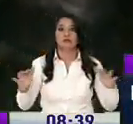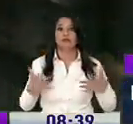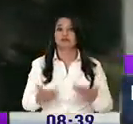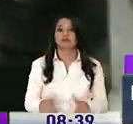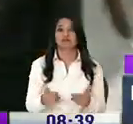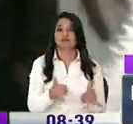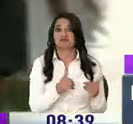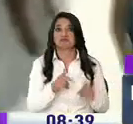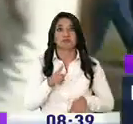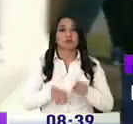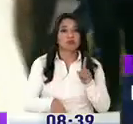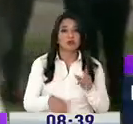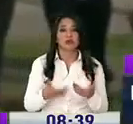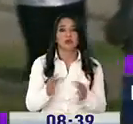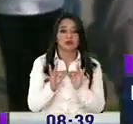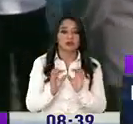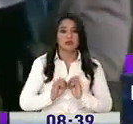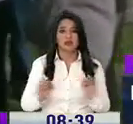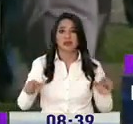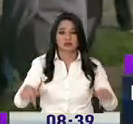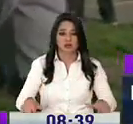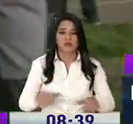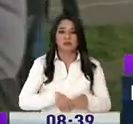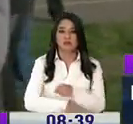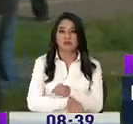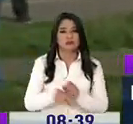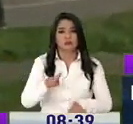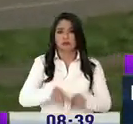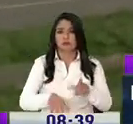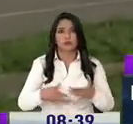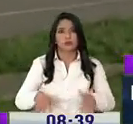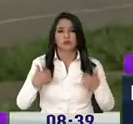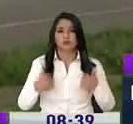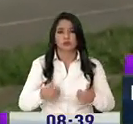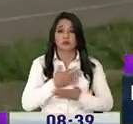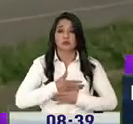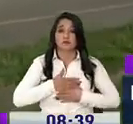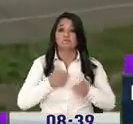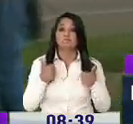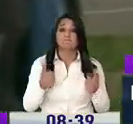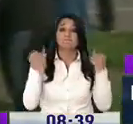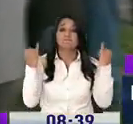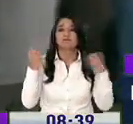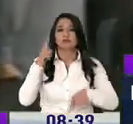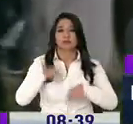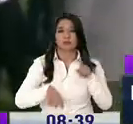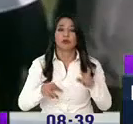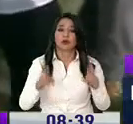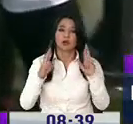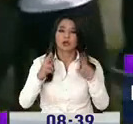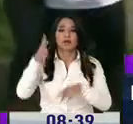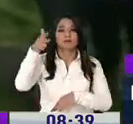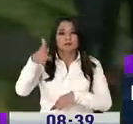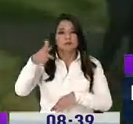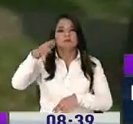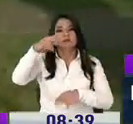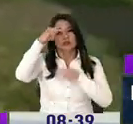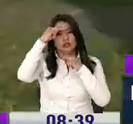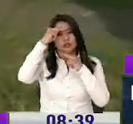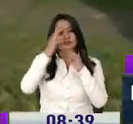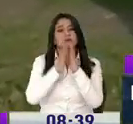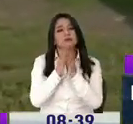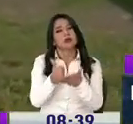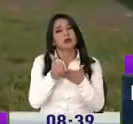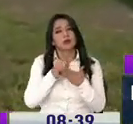varios conjuntos y lamentablemente, mire, no es adecuado esto para nuestro sector. Ojalá que por este medio podamos pedir la ayuda al